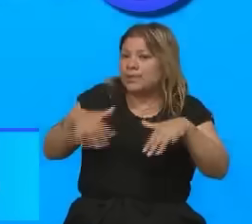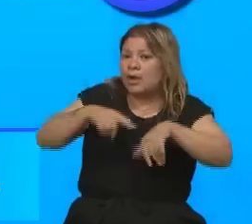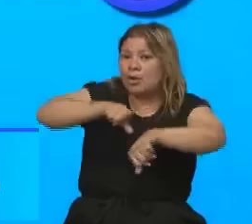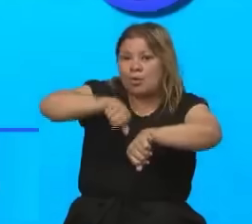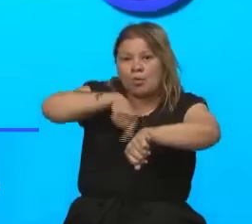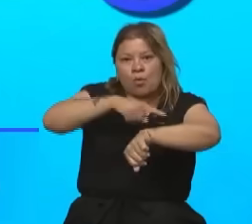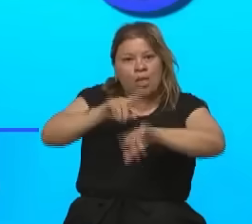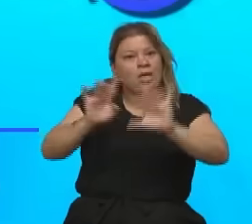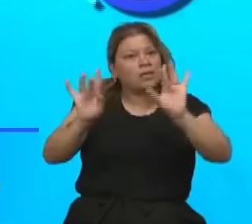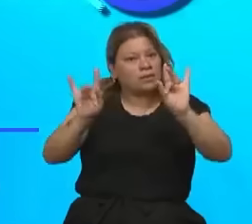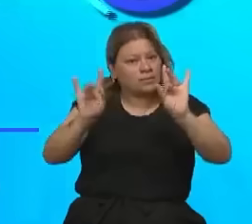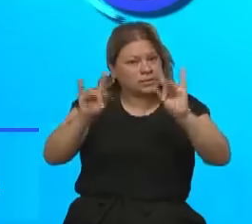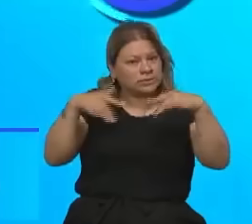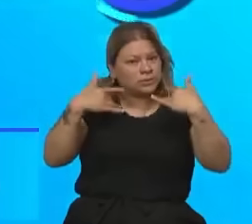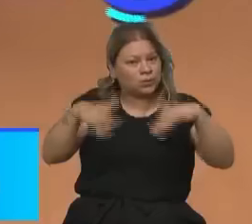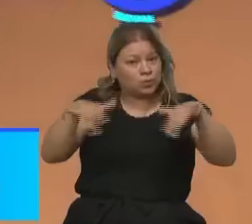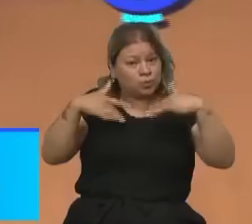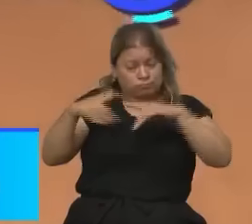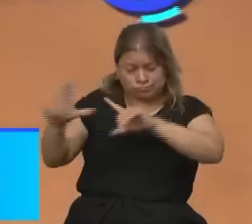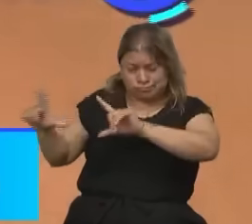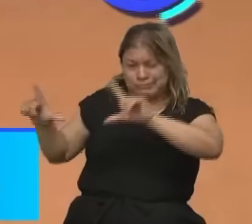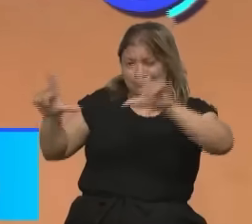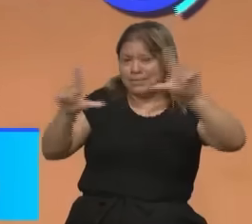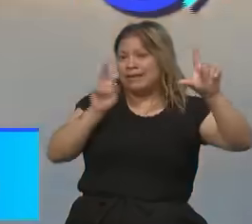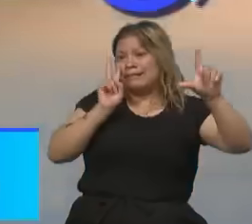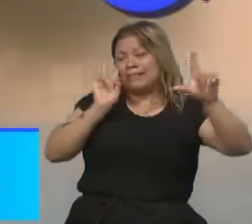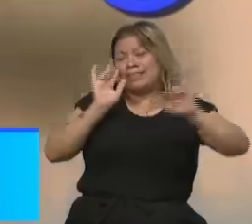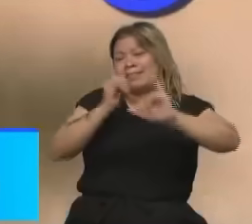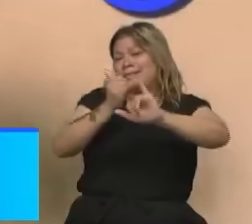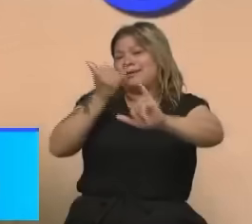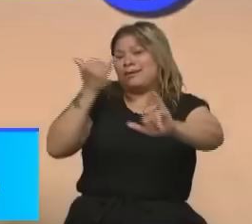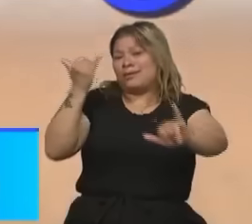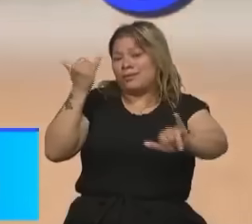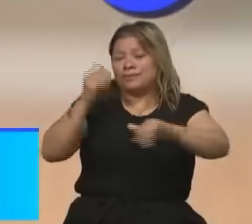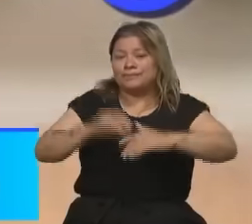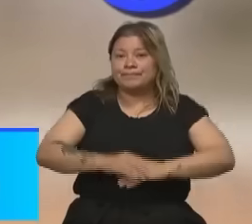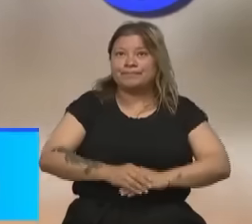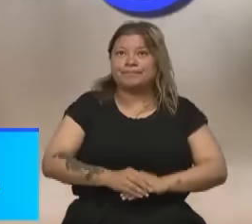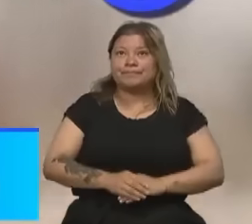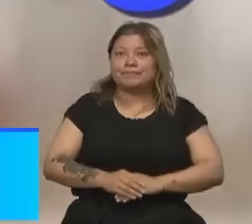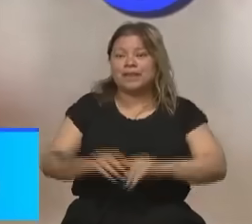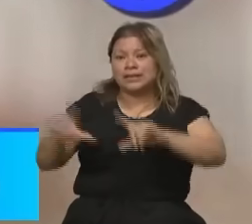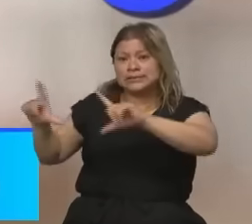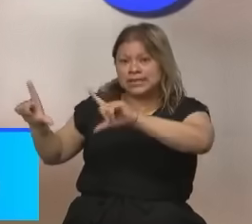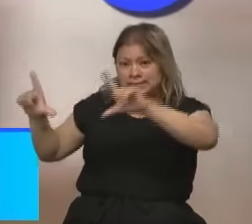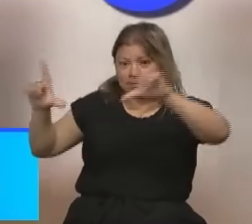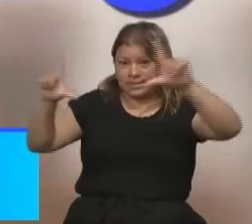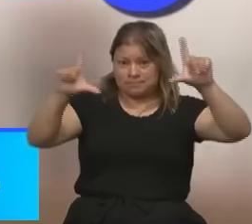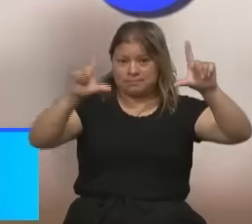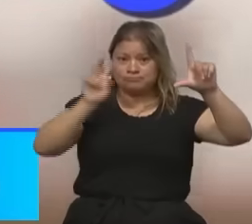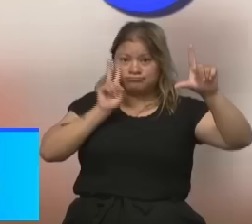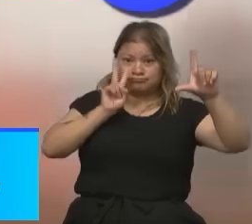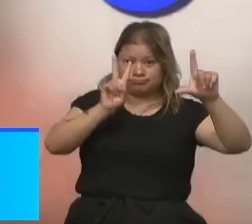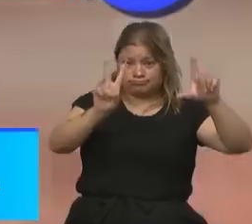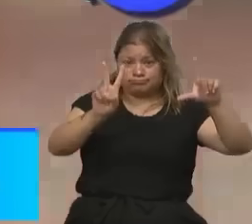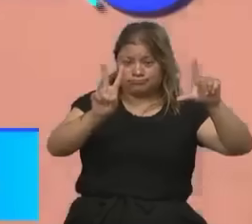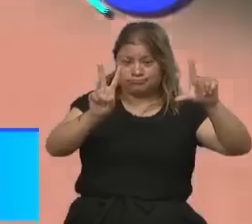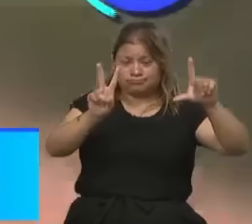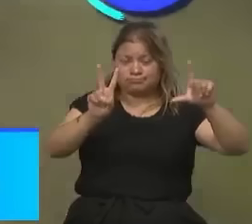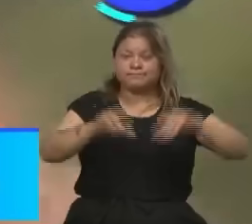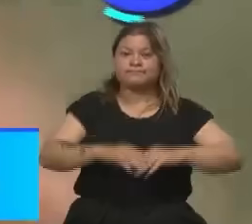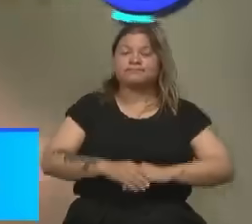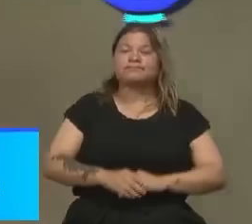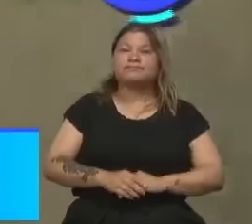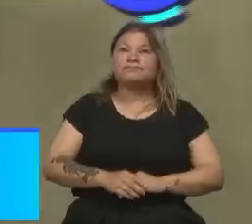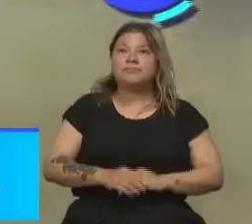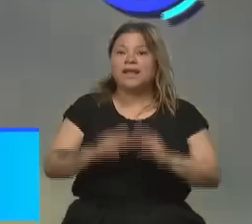horas dramáticas. Creo que las imágenes hablan por sí solas. Hay que situar las imágenes que hemos visto, Fernando, en